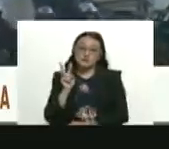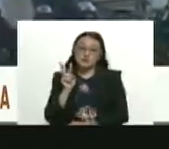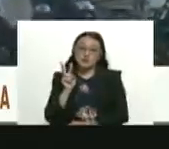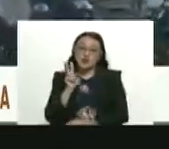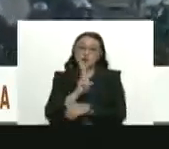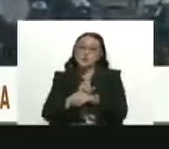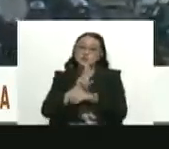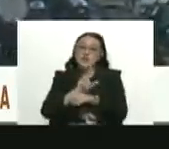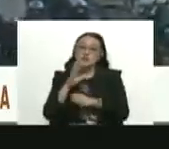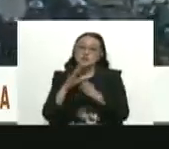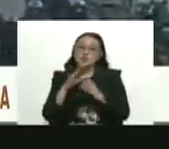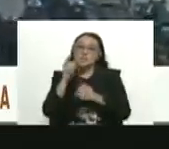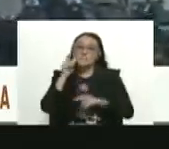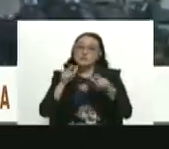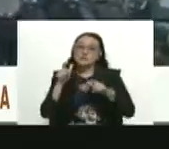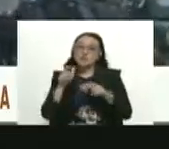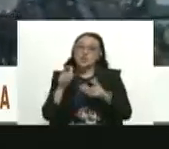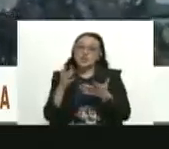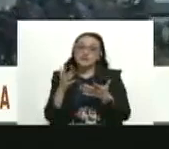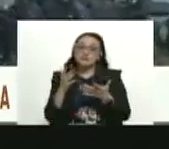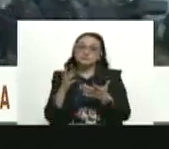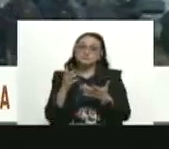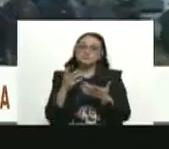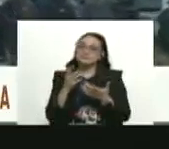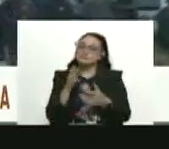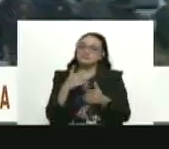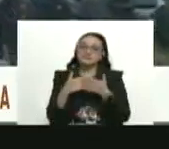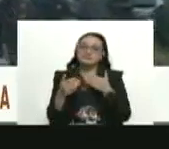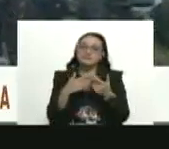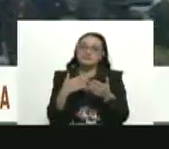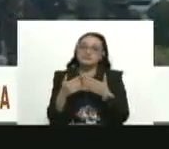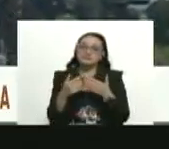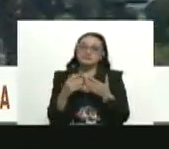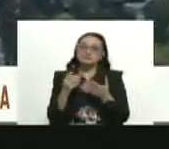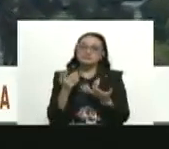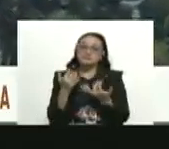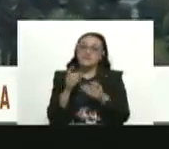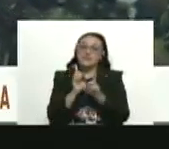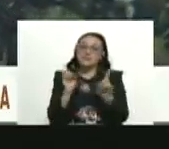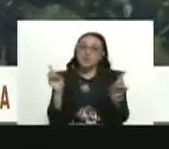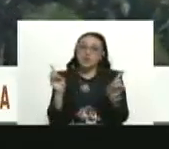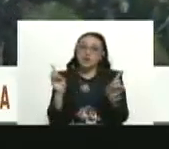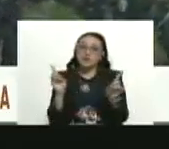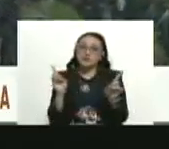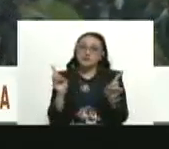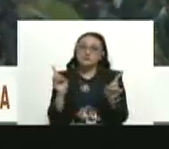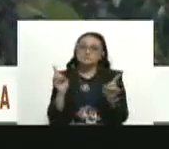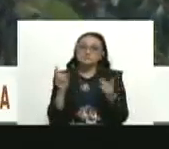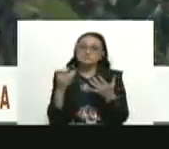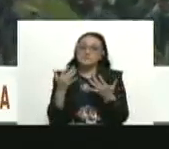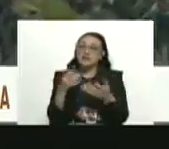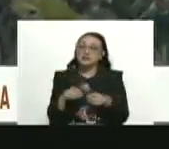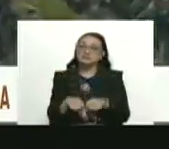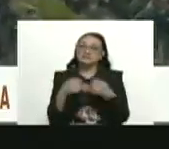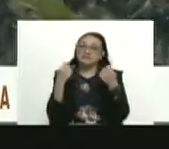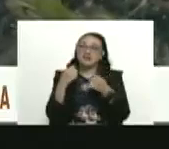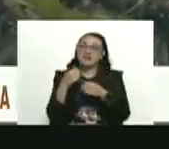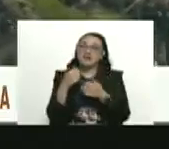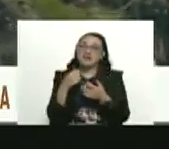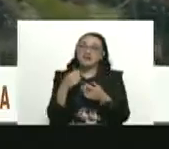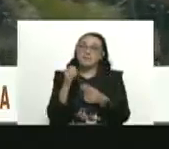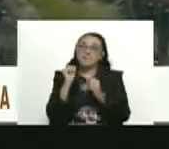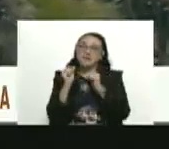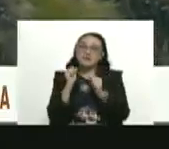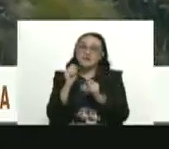dejado a un lado los principios democráticos y han optado por la vía de la violencia, tiñendo las calles de sangre inocente,